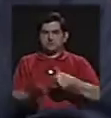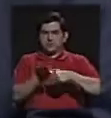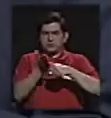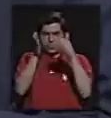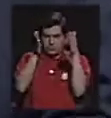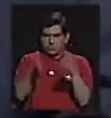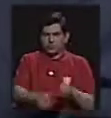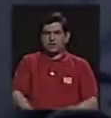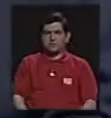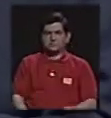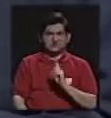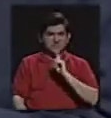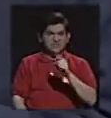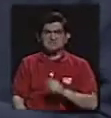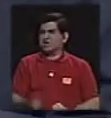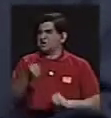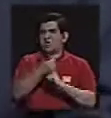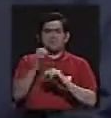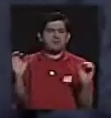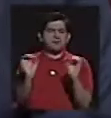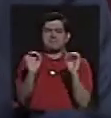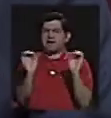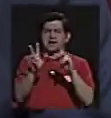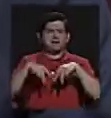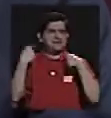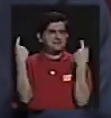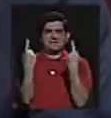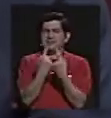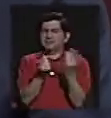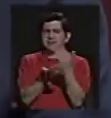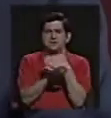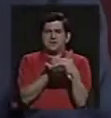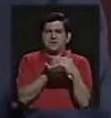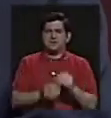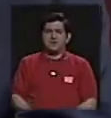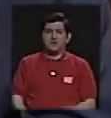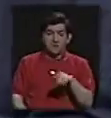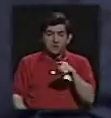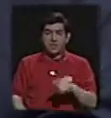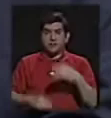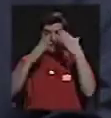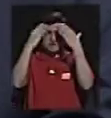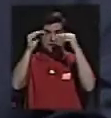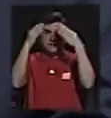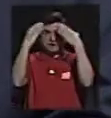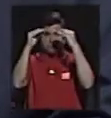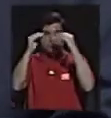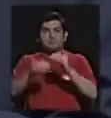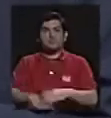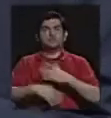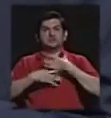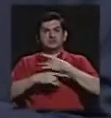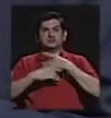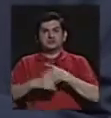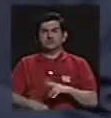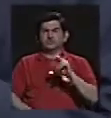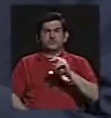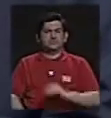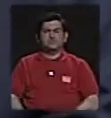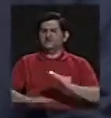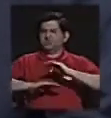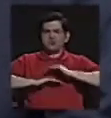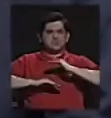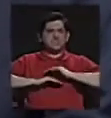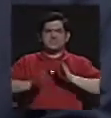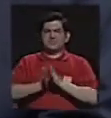electores manifiestan que no apoyan a ningún partido. ¿Ese dato es un indicador de desencanto general hacia